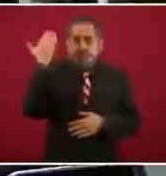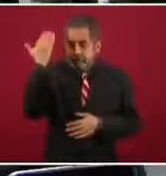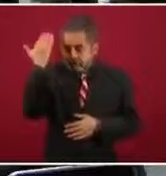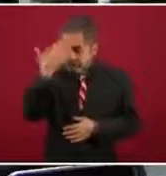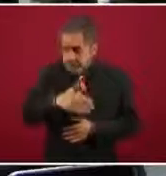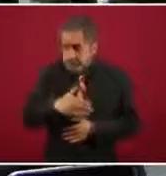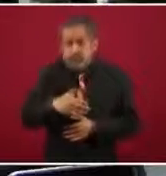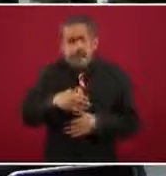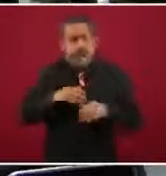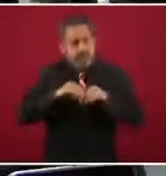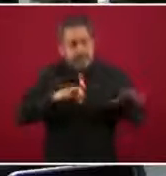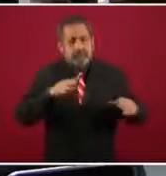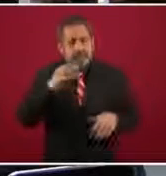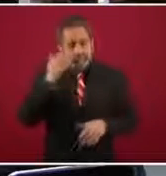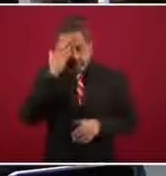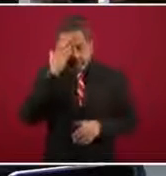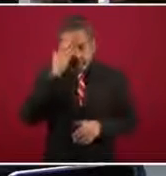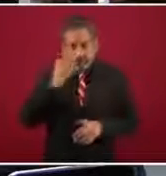¿sí?,